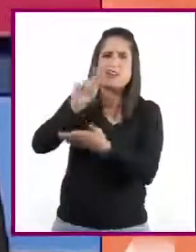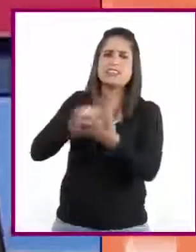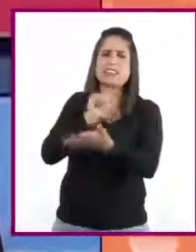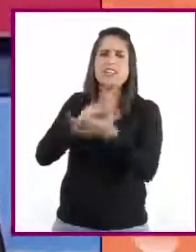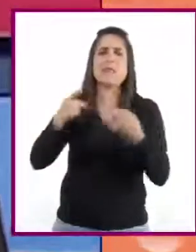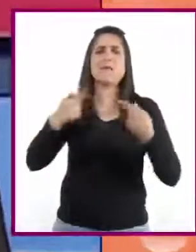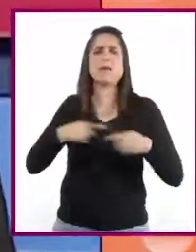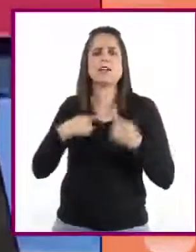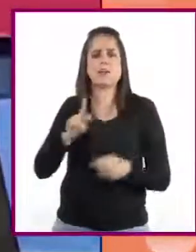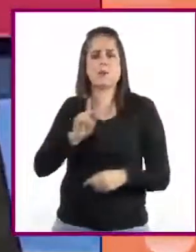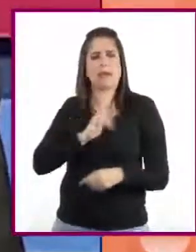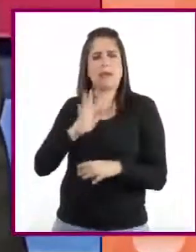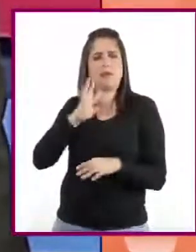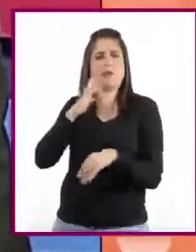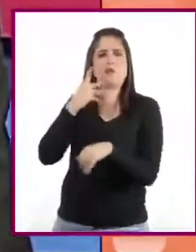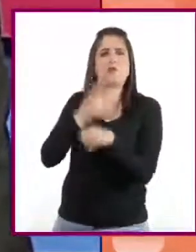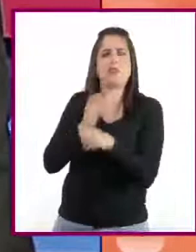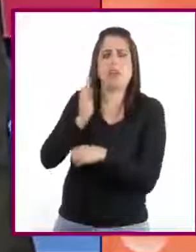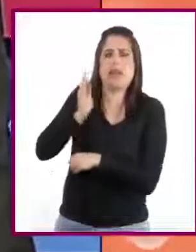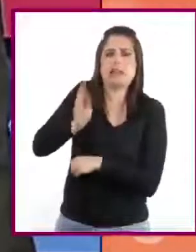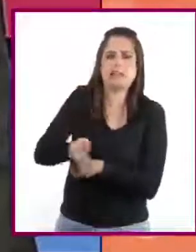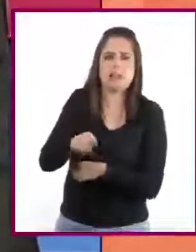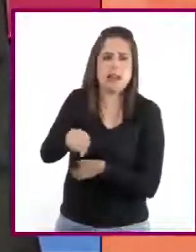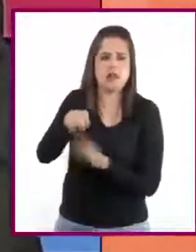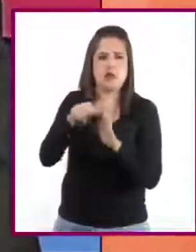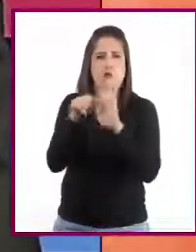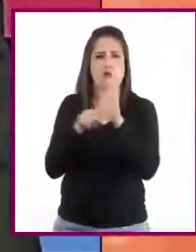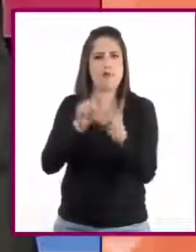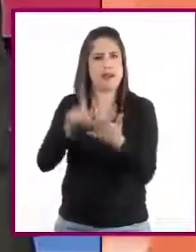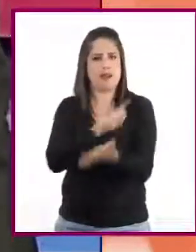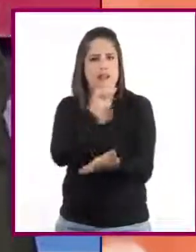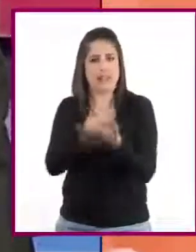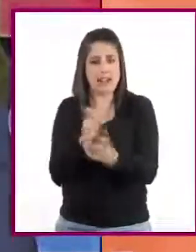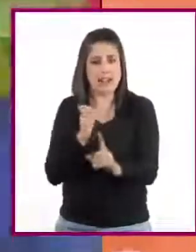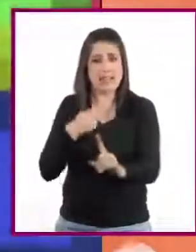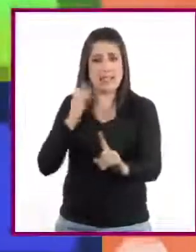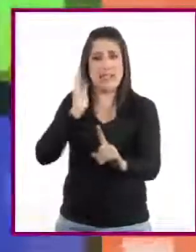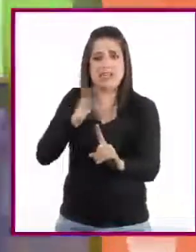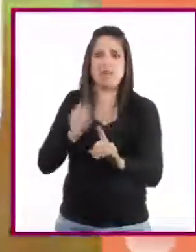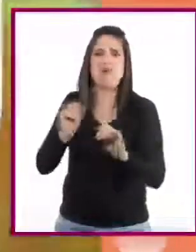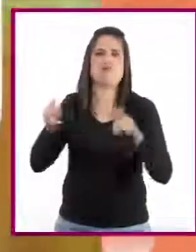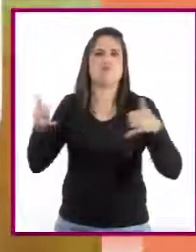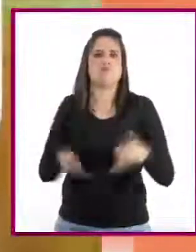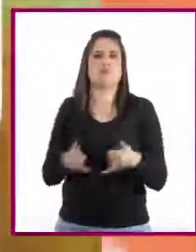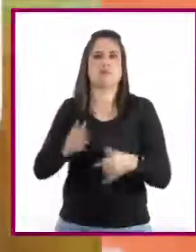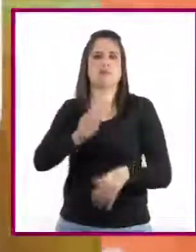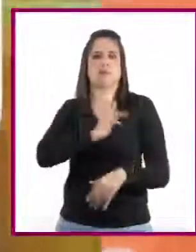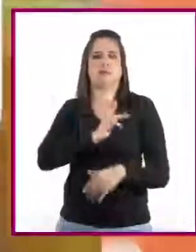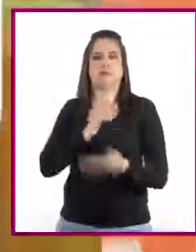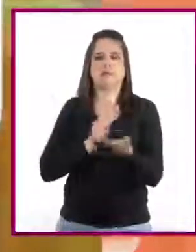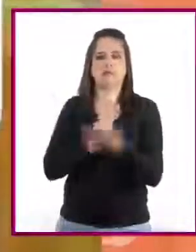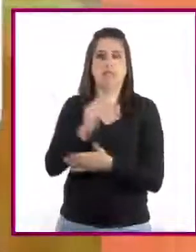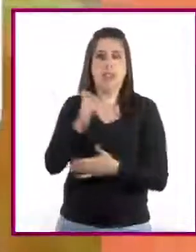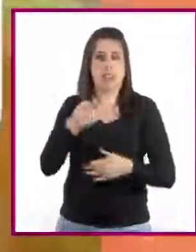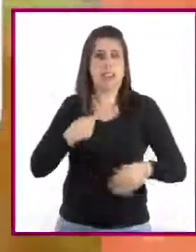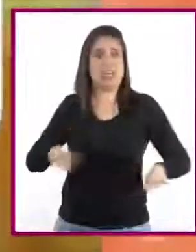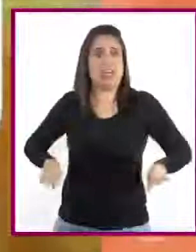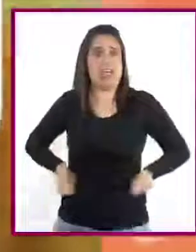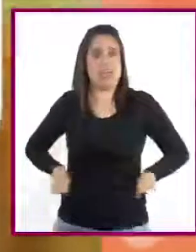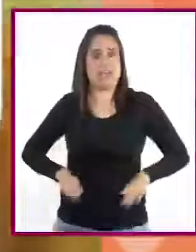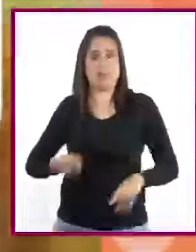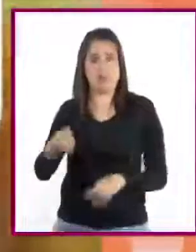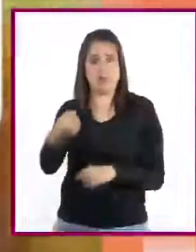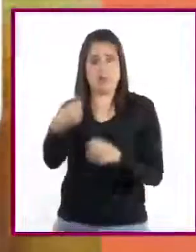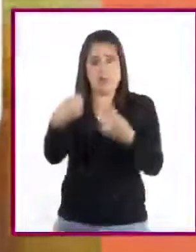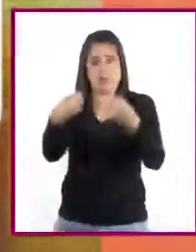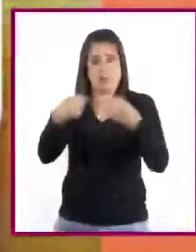gente, una disposición de las personas a acatar las normas. Y esta es una disposición o actitud, como se ha dicho aquí,